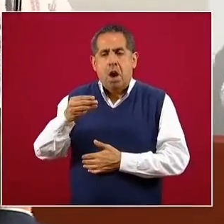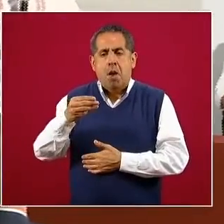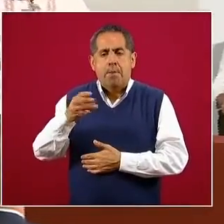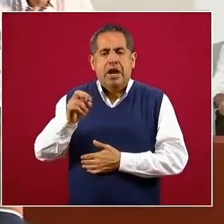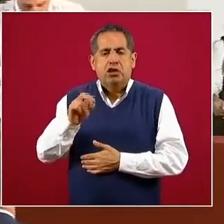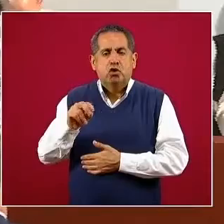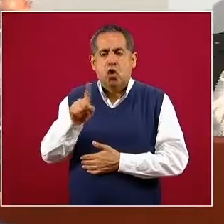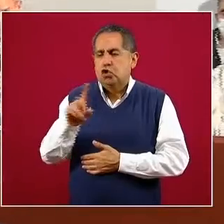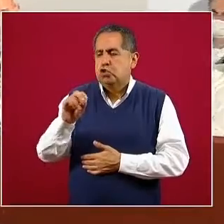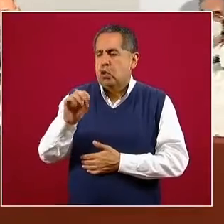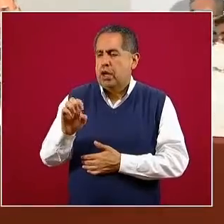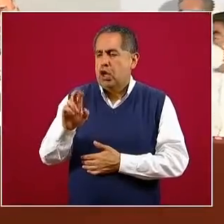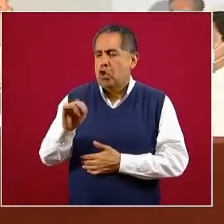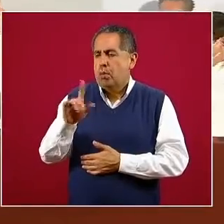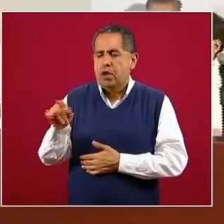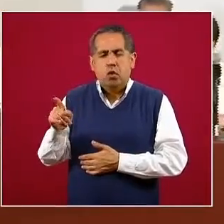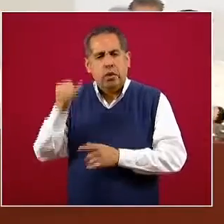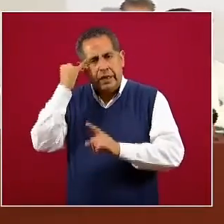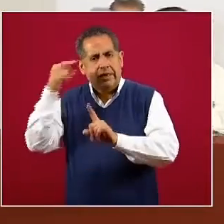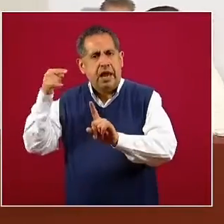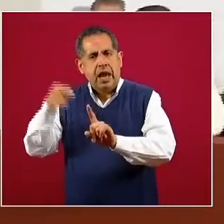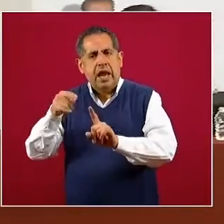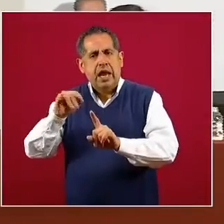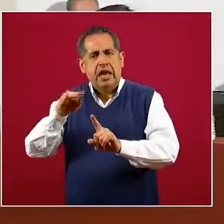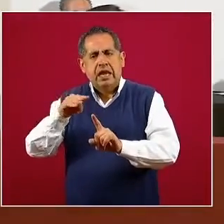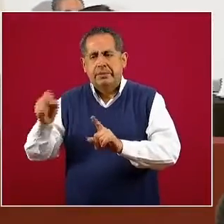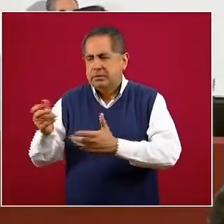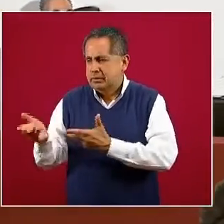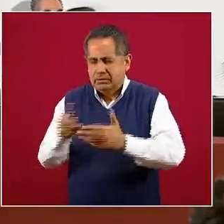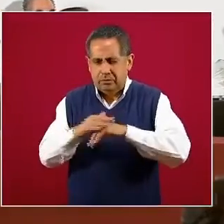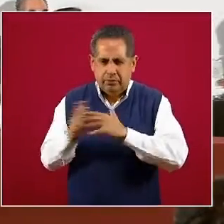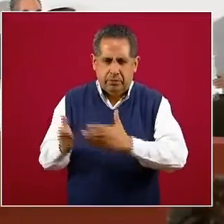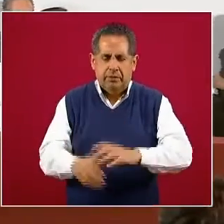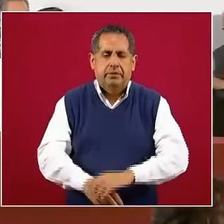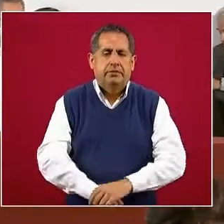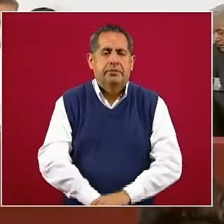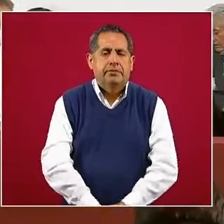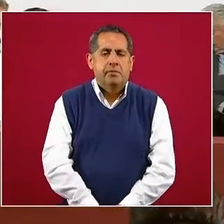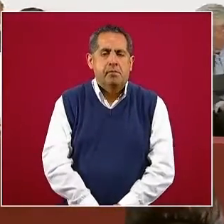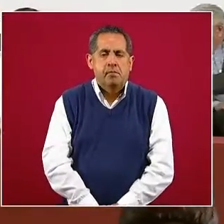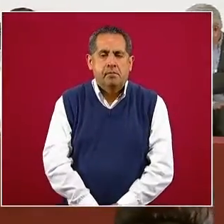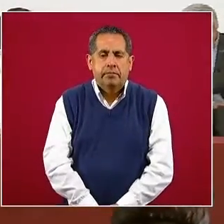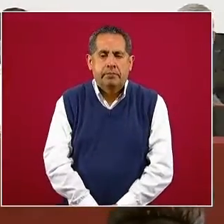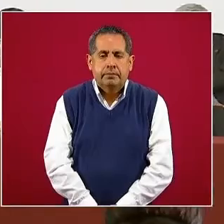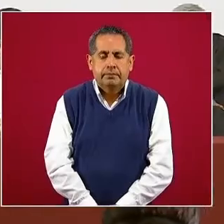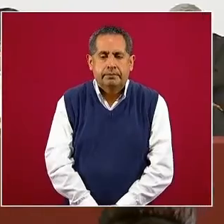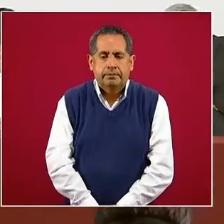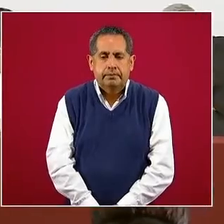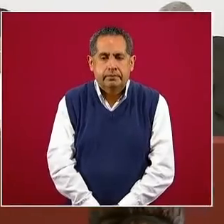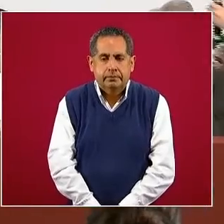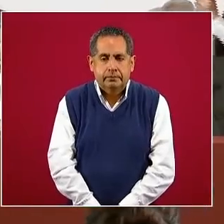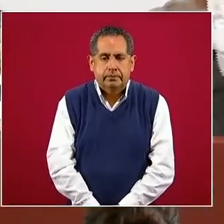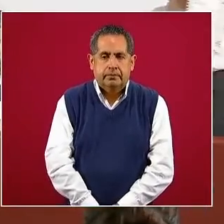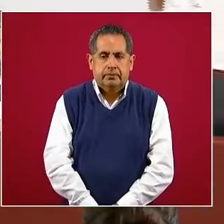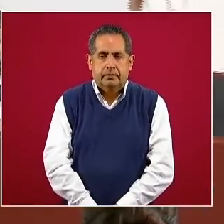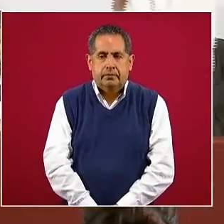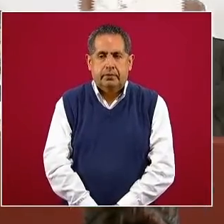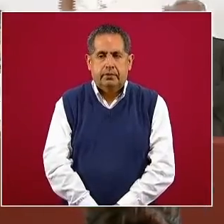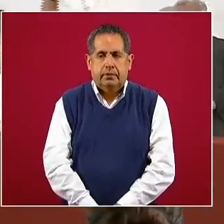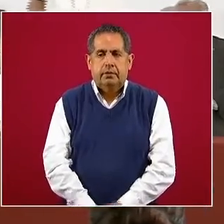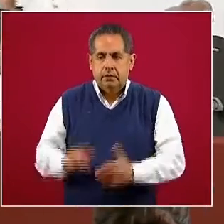424.637 personas que hasta el momento, desde que inició la epidemia el 28 de febrero, han sido confirmadas a COVID y muy